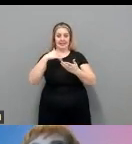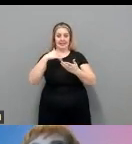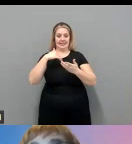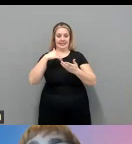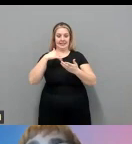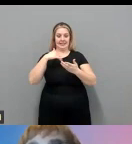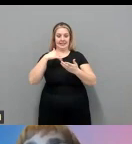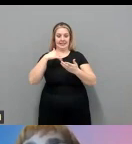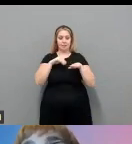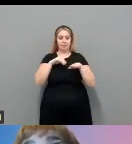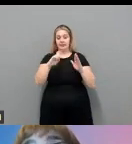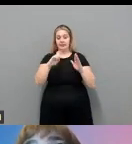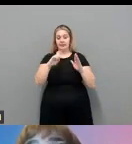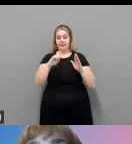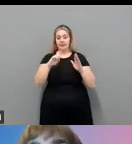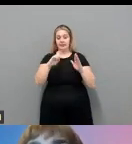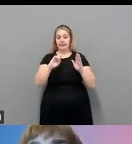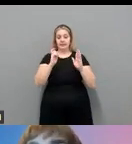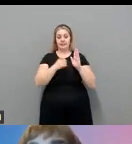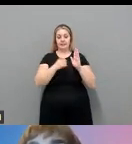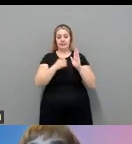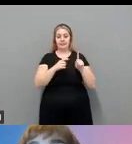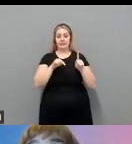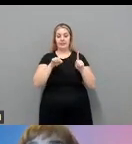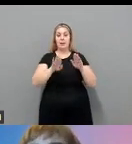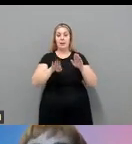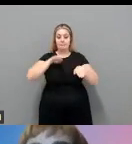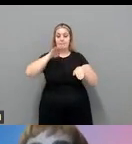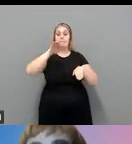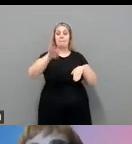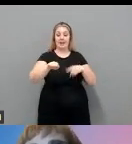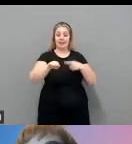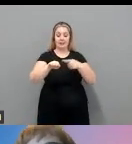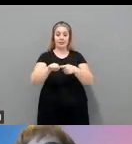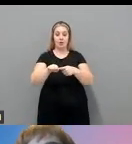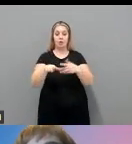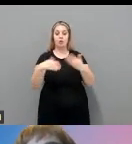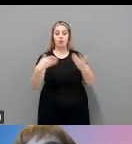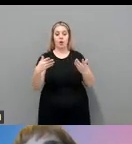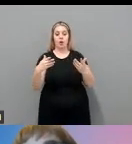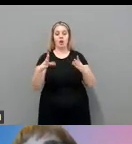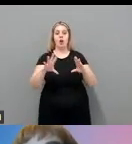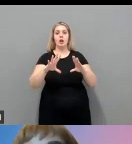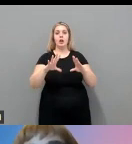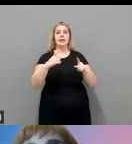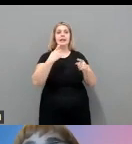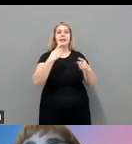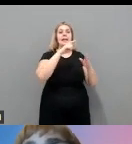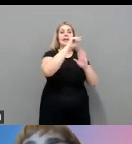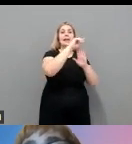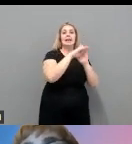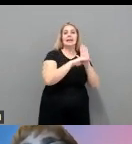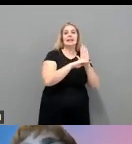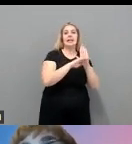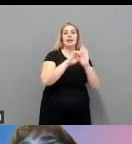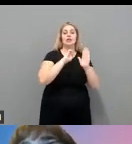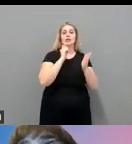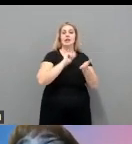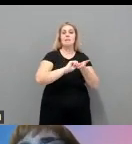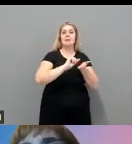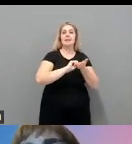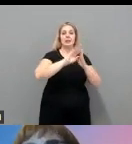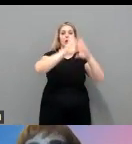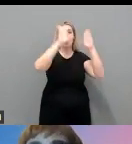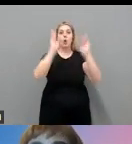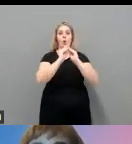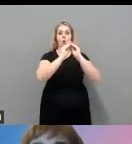de productos ortoprotésicos, el siguiente paso es unificar esos criterios de prescripción, porque a día de hoy existe una